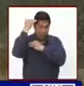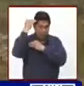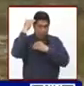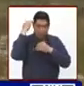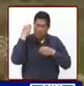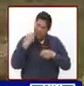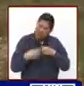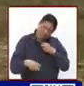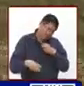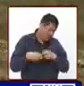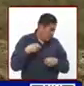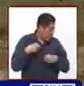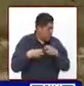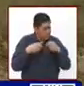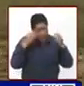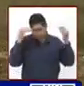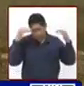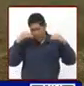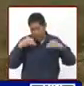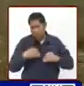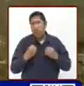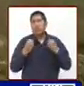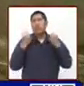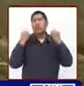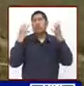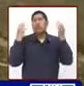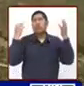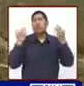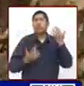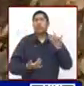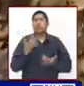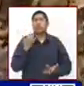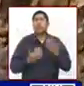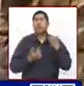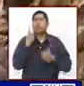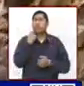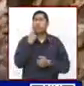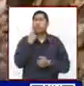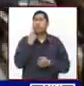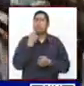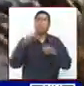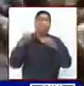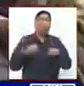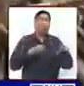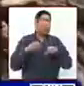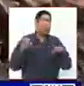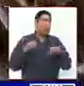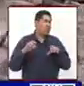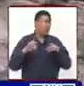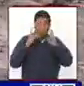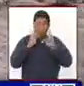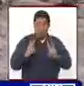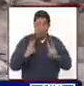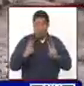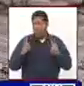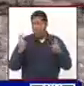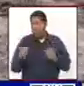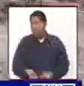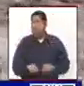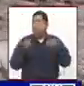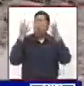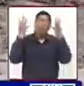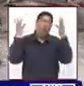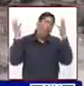terapia intensiva y esto decimos por la cantidad de incendios que se han registrado en los últimos días. Hecho que ha derivado en lo que hemos visto, ¿no? Esa